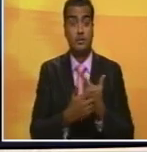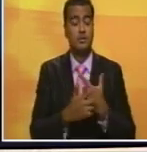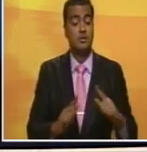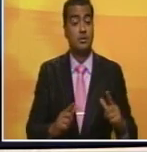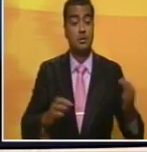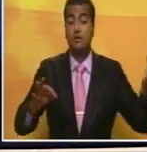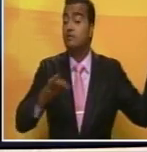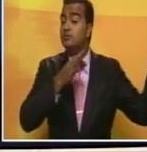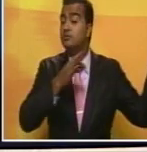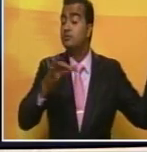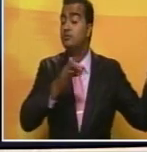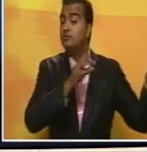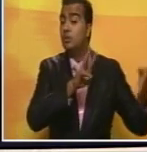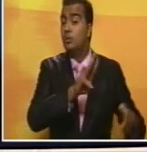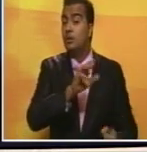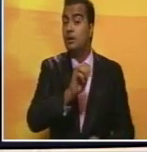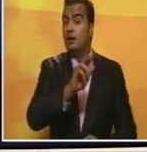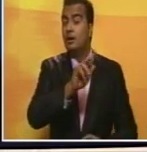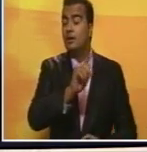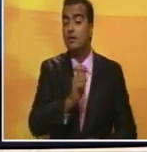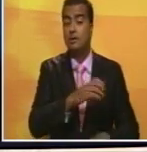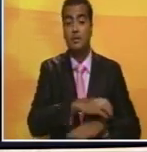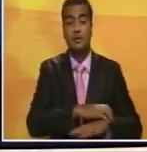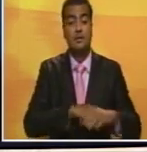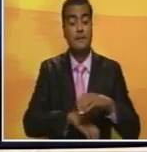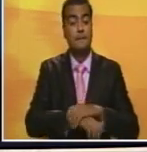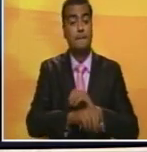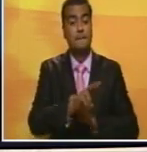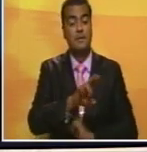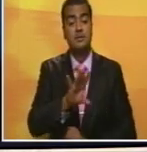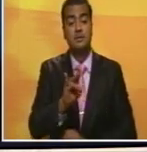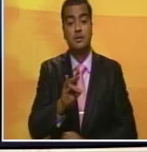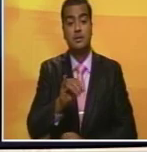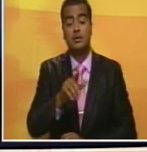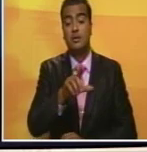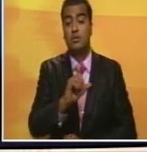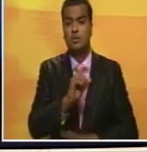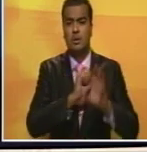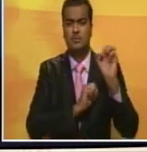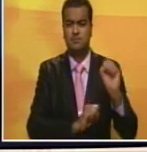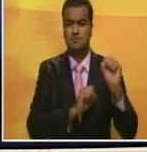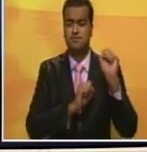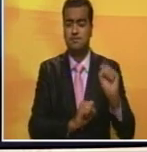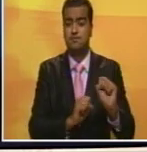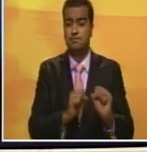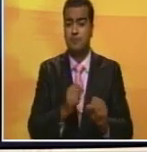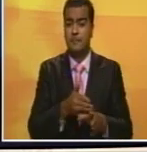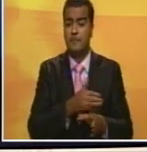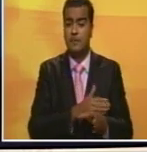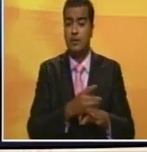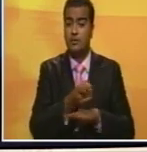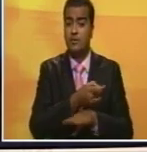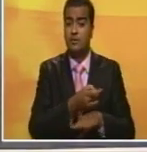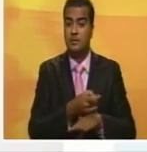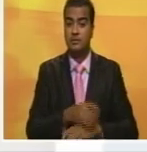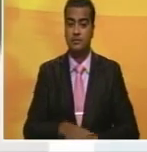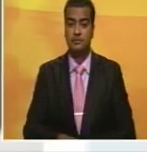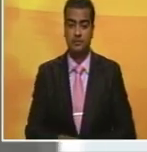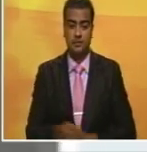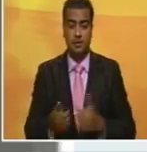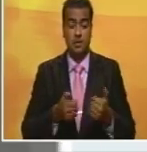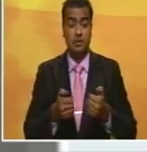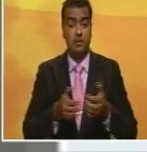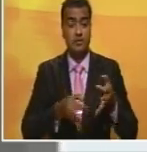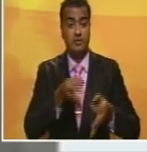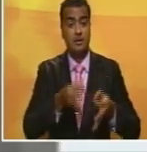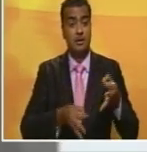el violinista Willy Arteaga, detenido desde el pasado 27 de julio durante una protesta antigubernamental. A través de Twitter, el